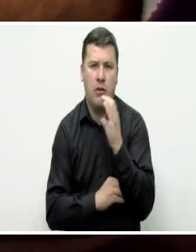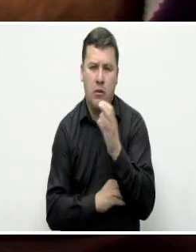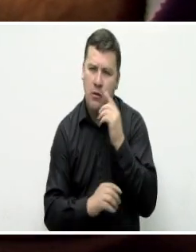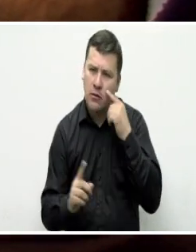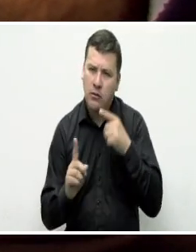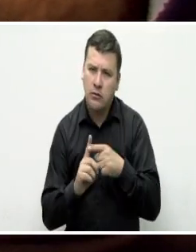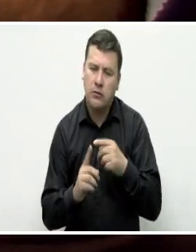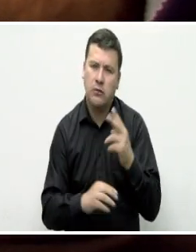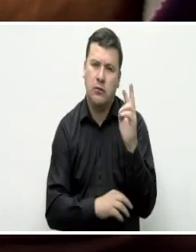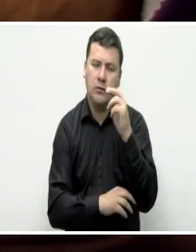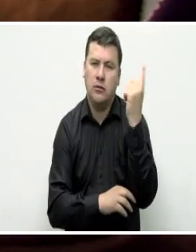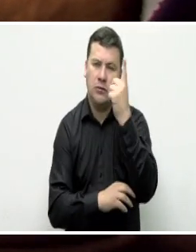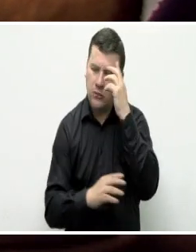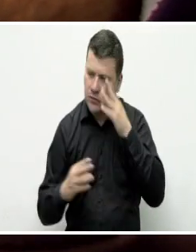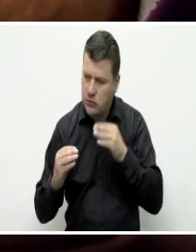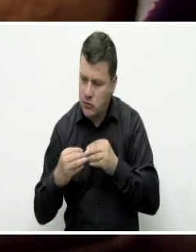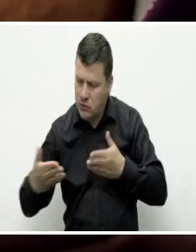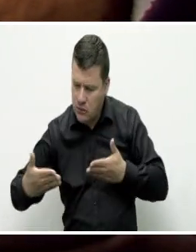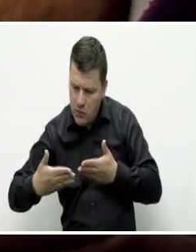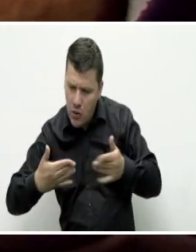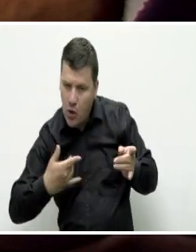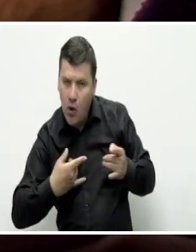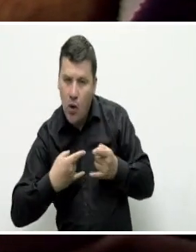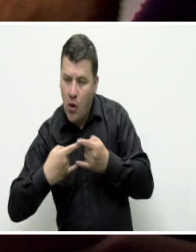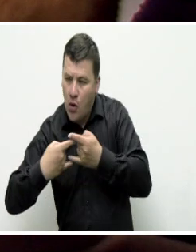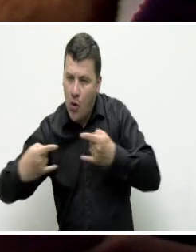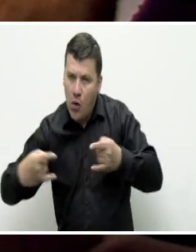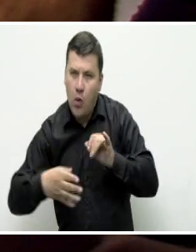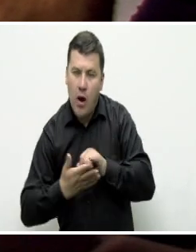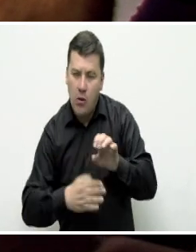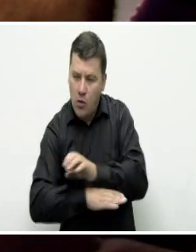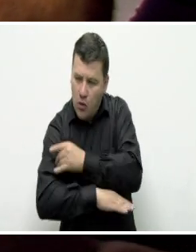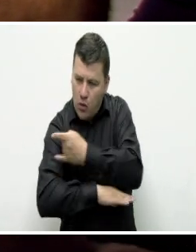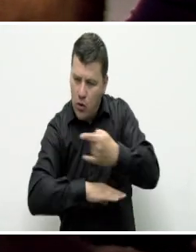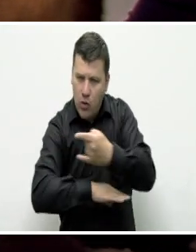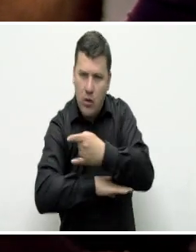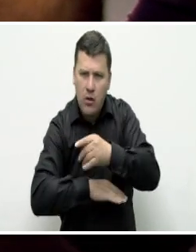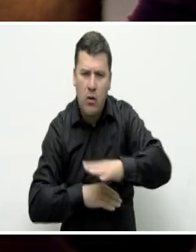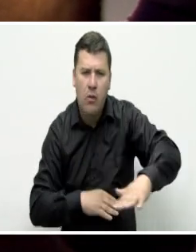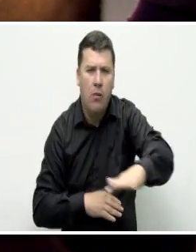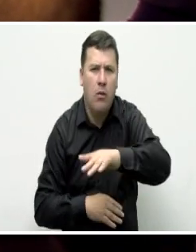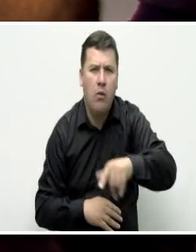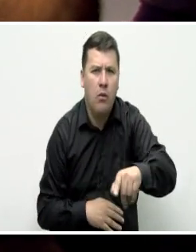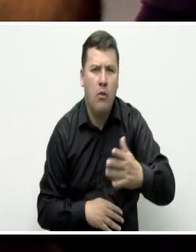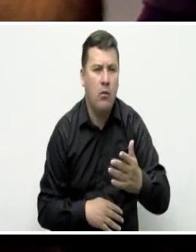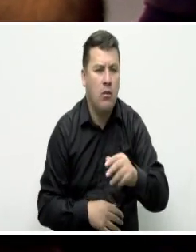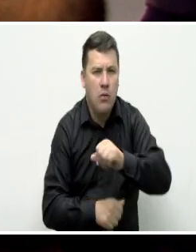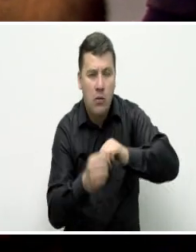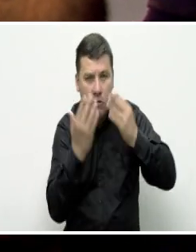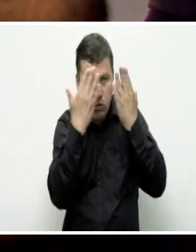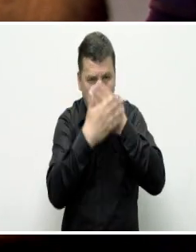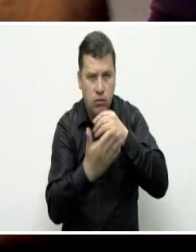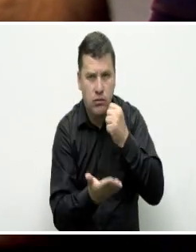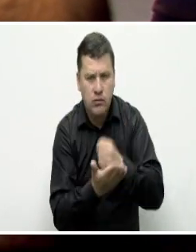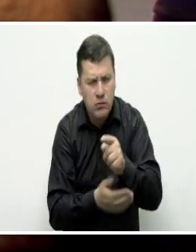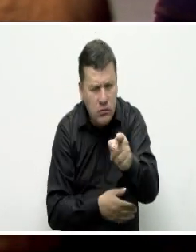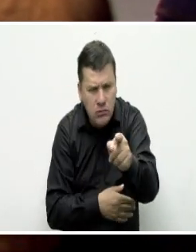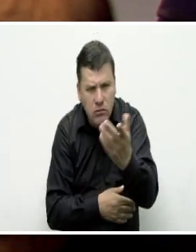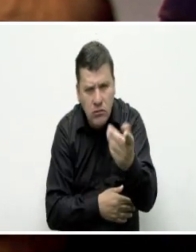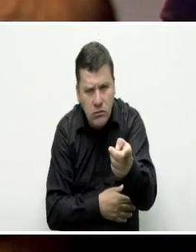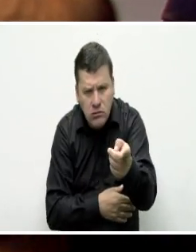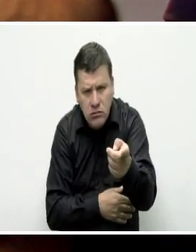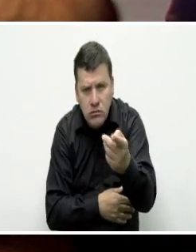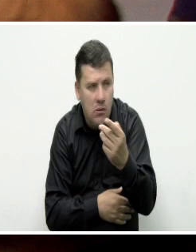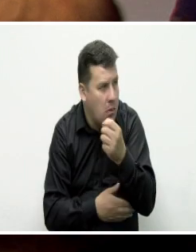y con la Fiscalía General de la Nación para identificar aquellos sitios donde se están produciendo